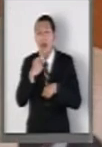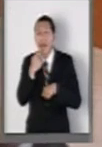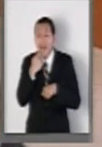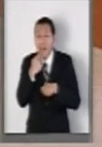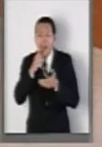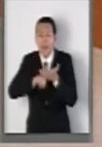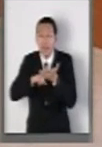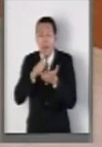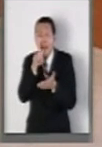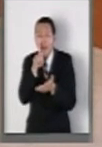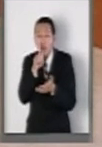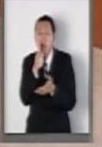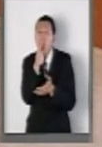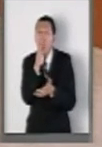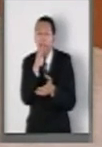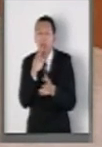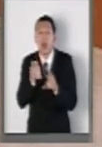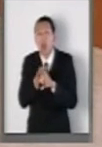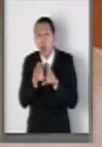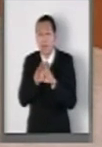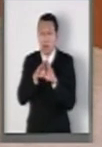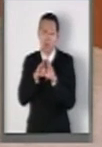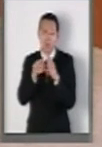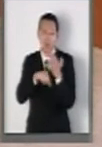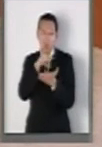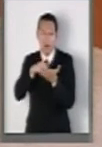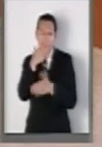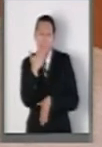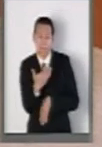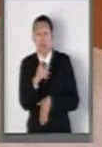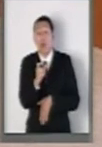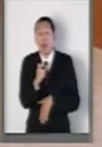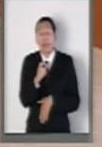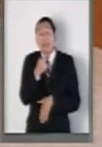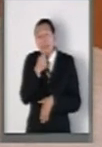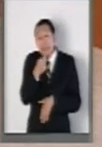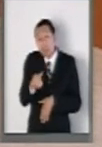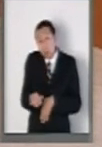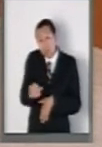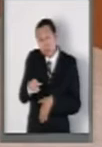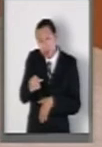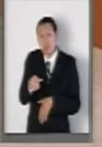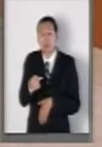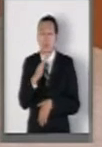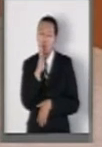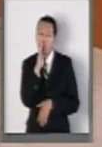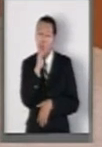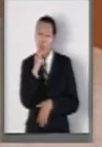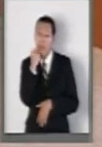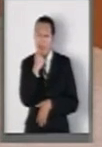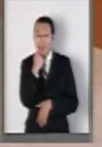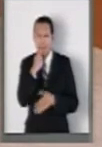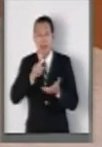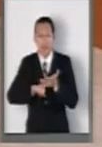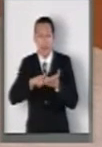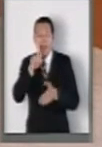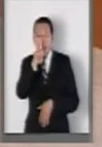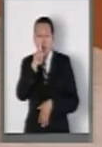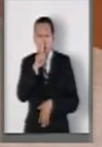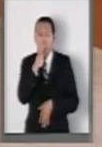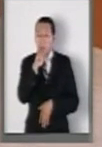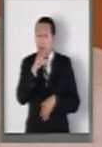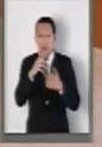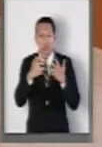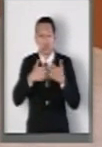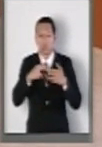posición correcta. Cuando el niño ha crecido, la lengua no puede realizar sus funciones normales, lo cual impide desde